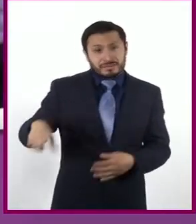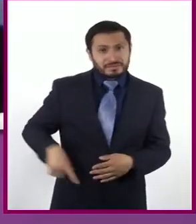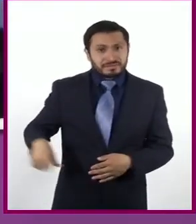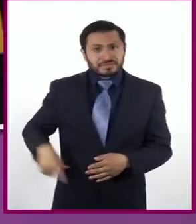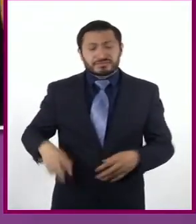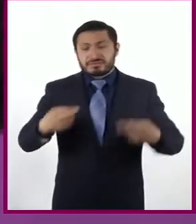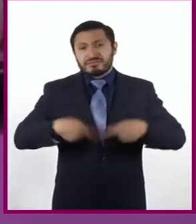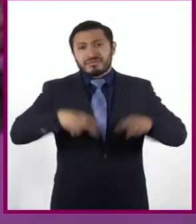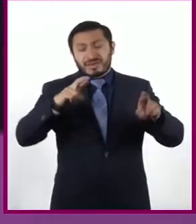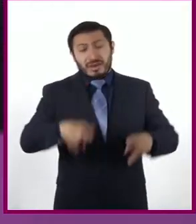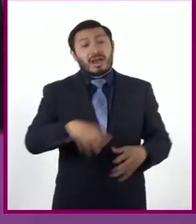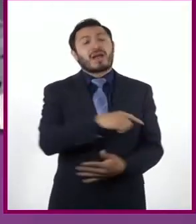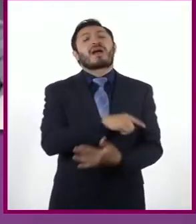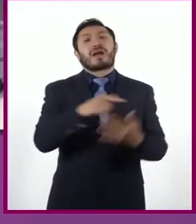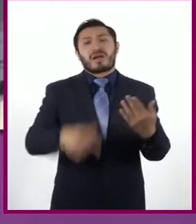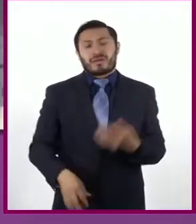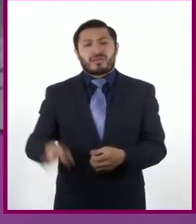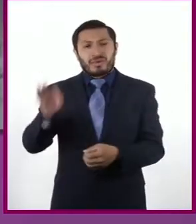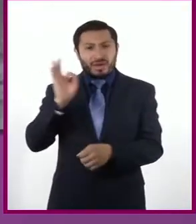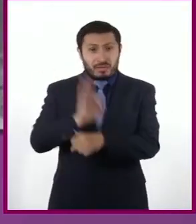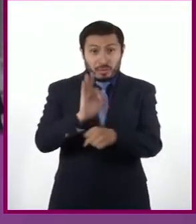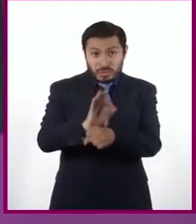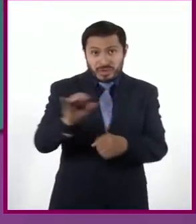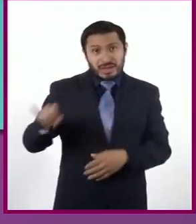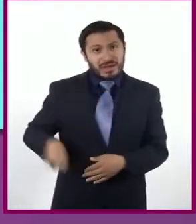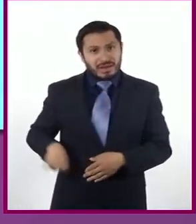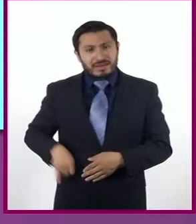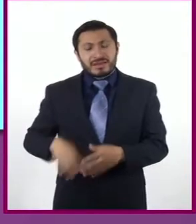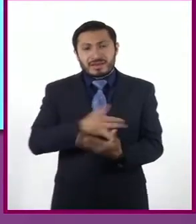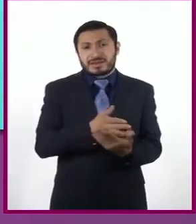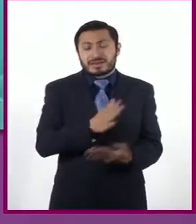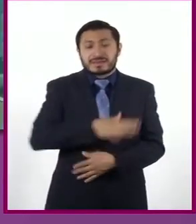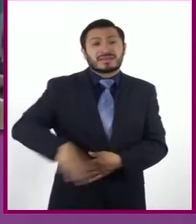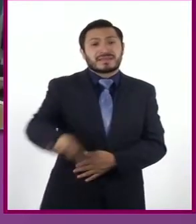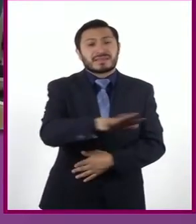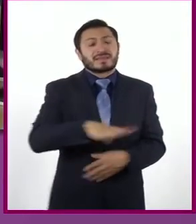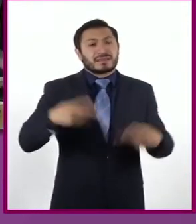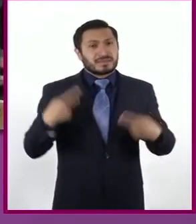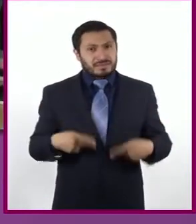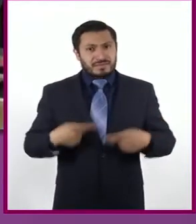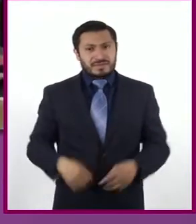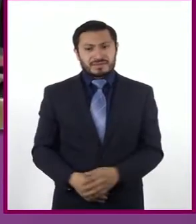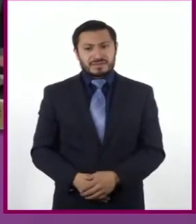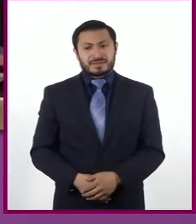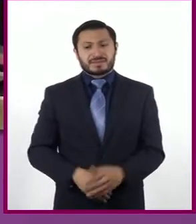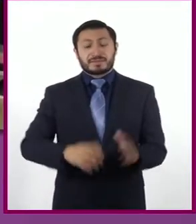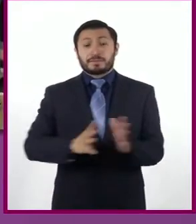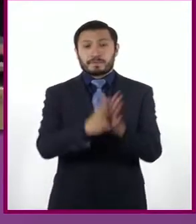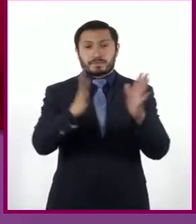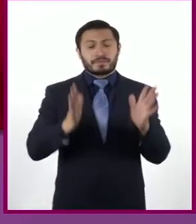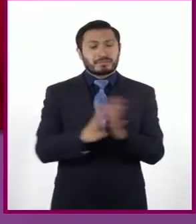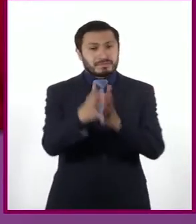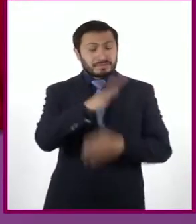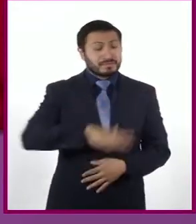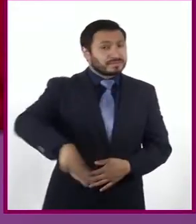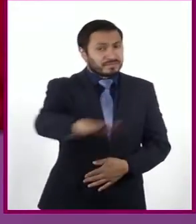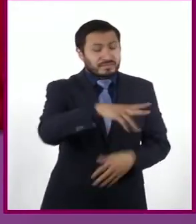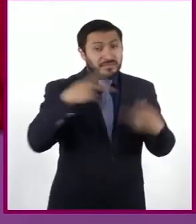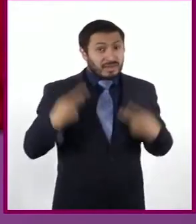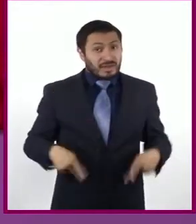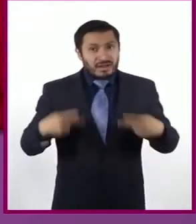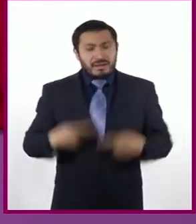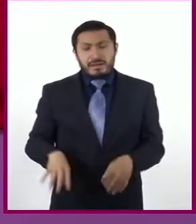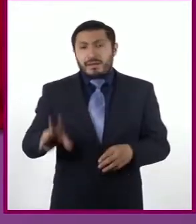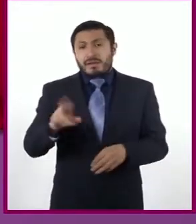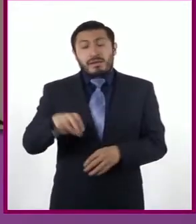representa los intereses de los ciudadanos. La participación ciudadana no acaba con el